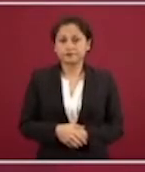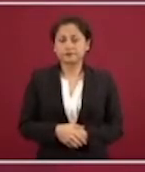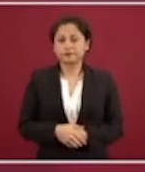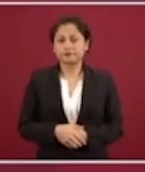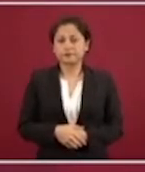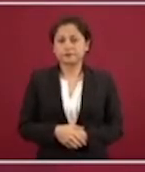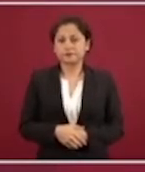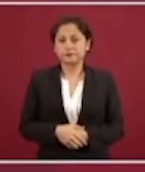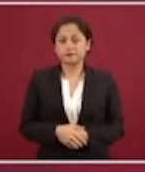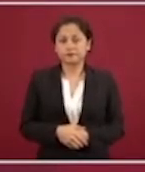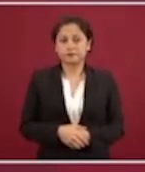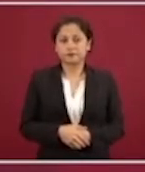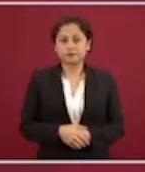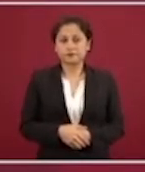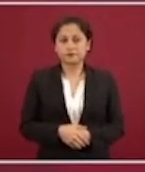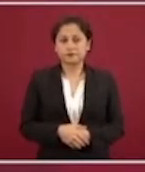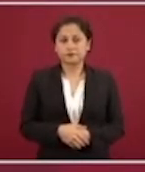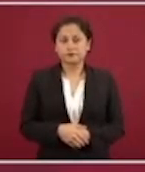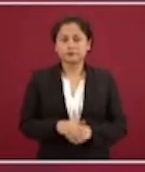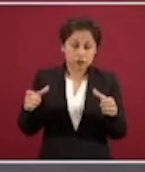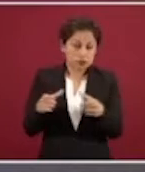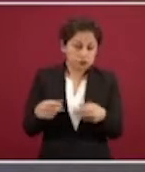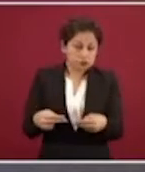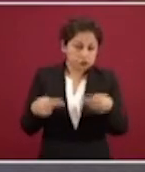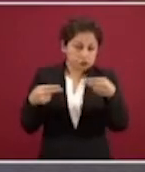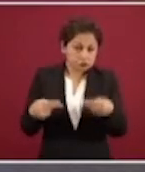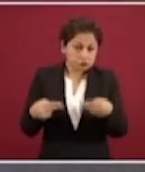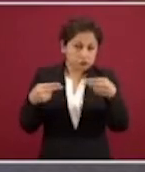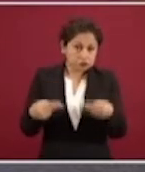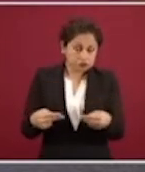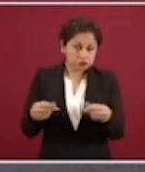las empresas pequeñas, las